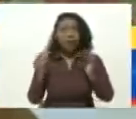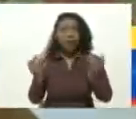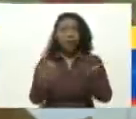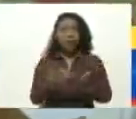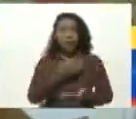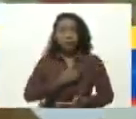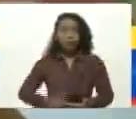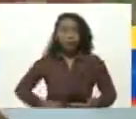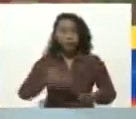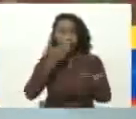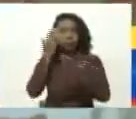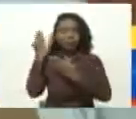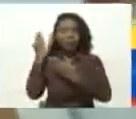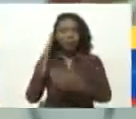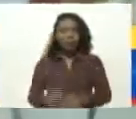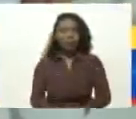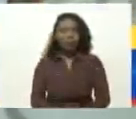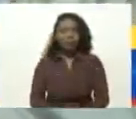presidente.